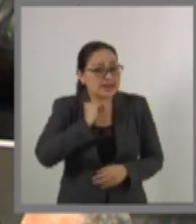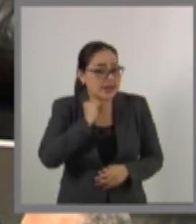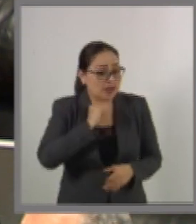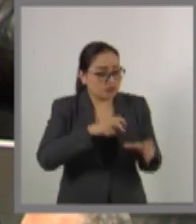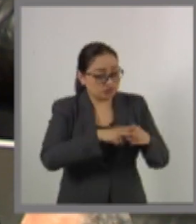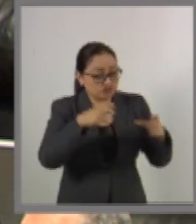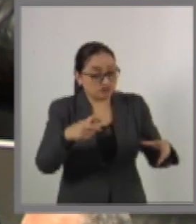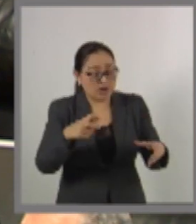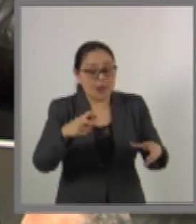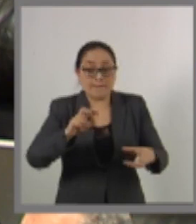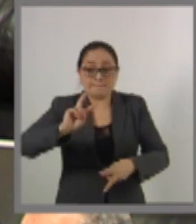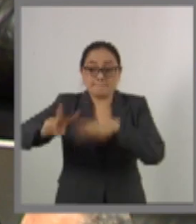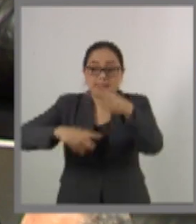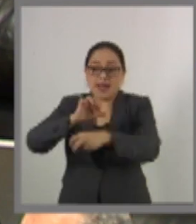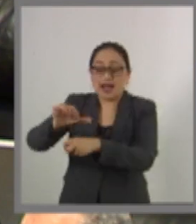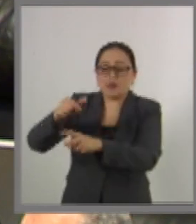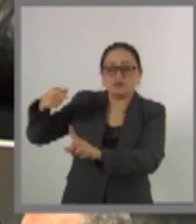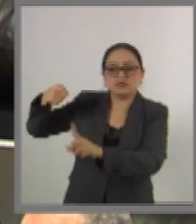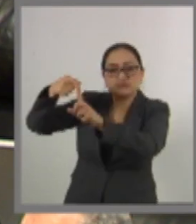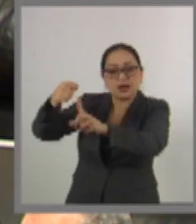asumir